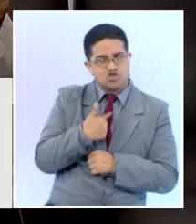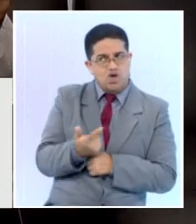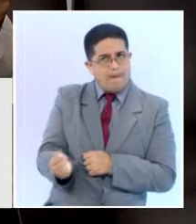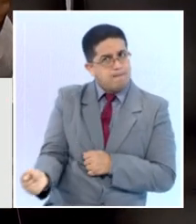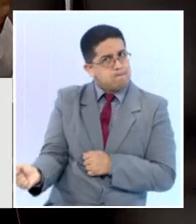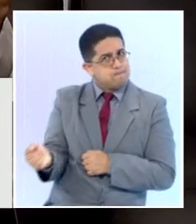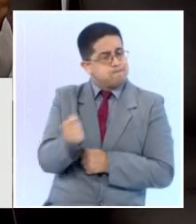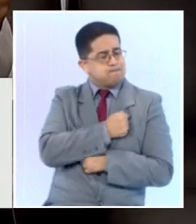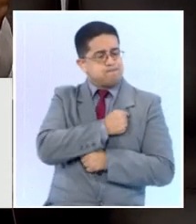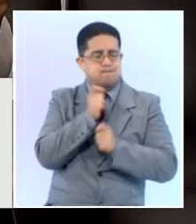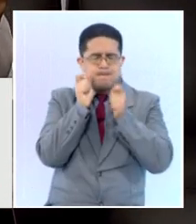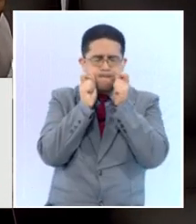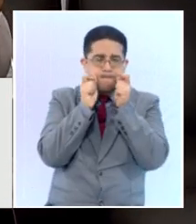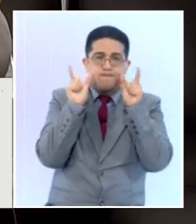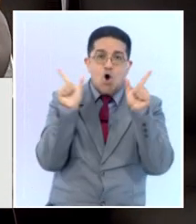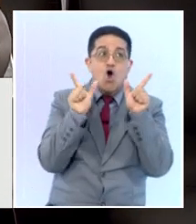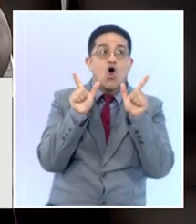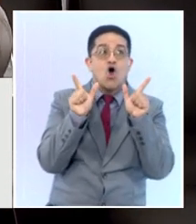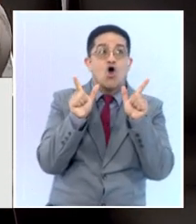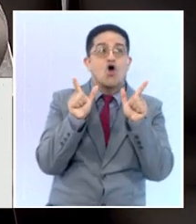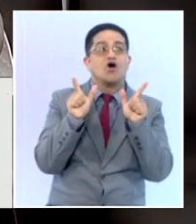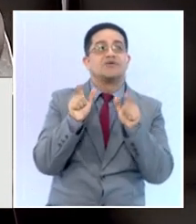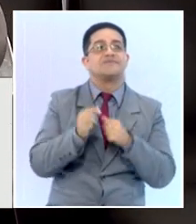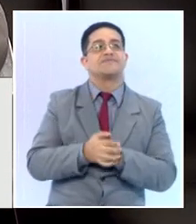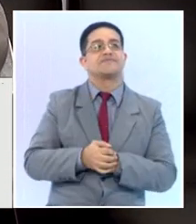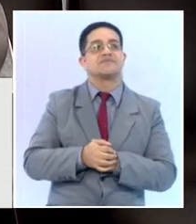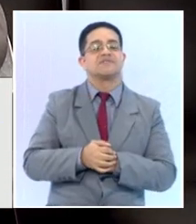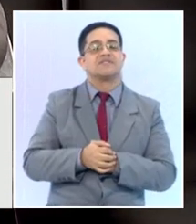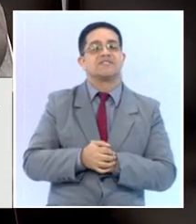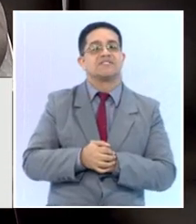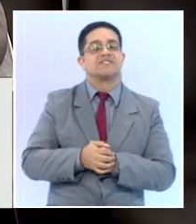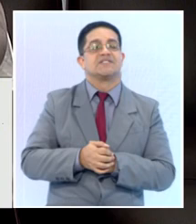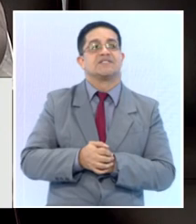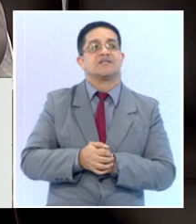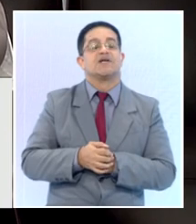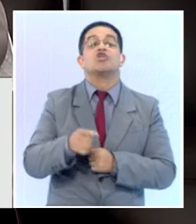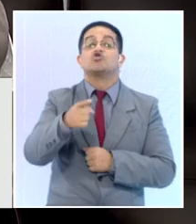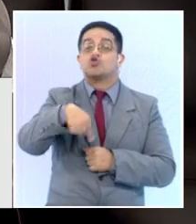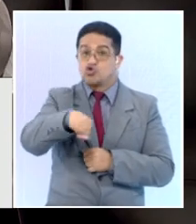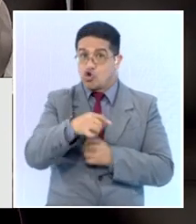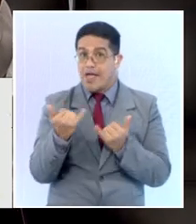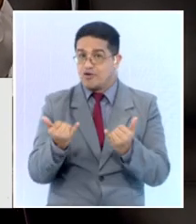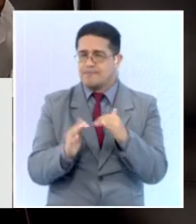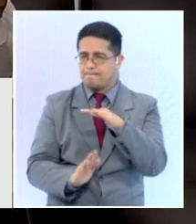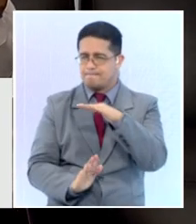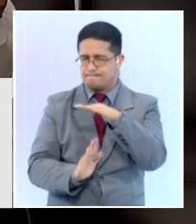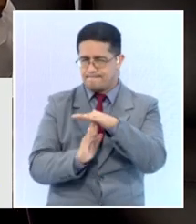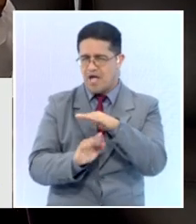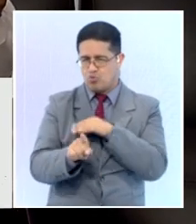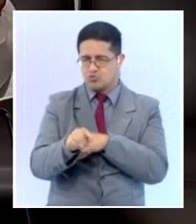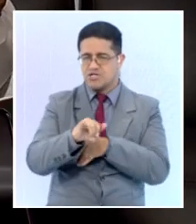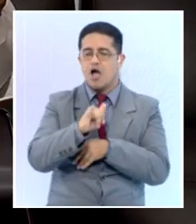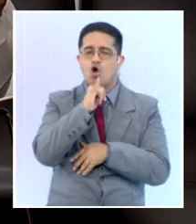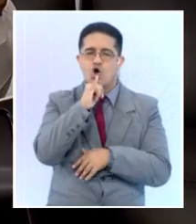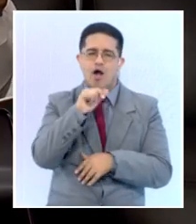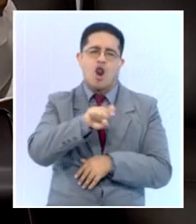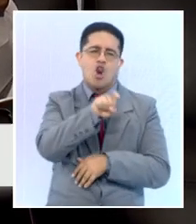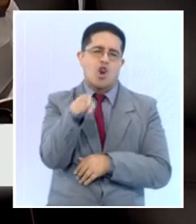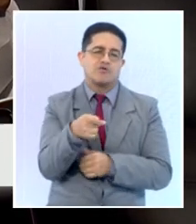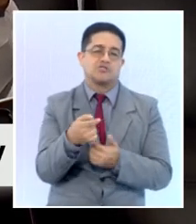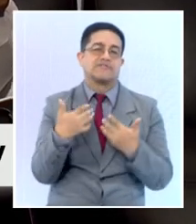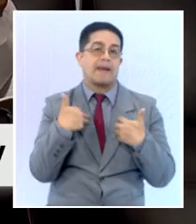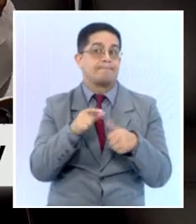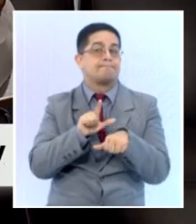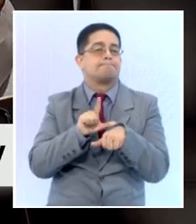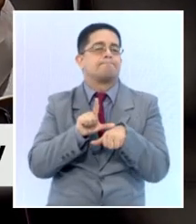totalmente asombrado y mi equipo también quedó de esa forma nosotros vamos a hacer una pausa que en noticias globovisión salud pero al regreso vamos a